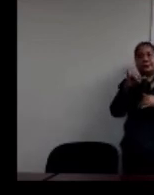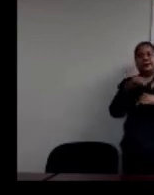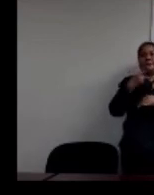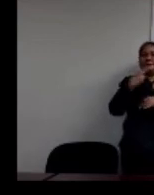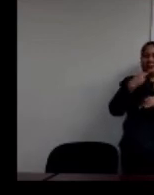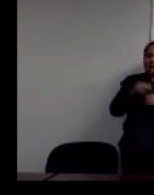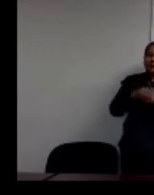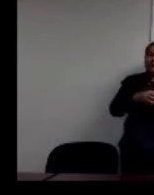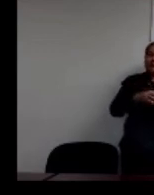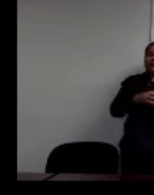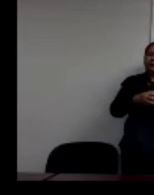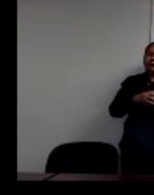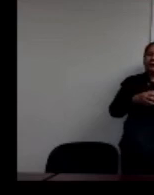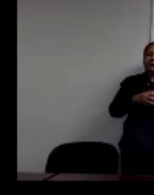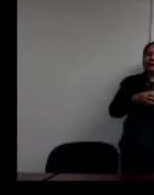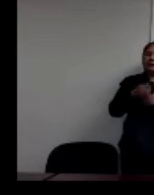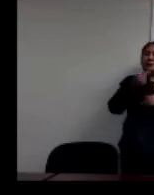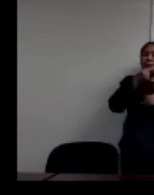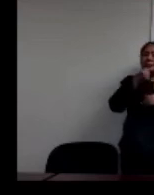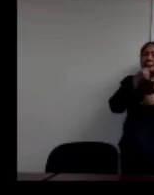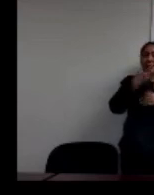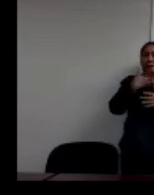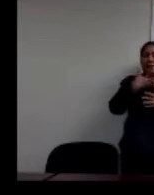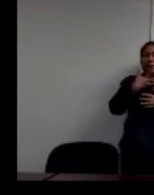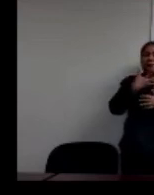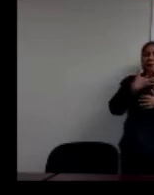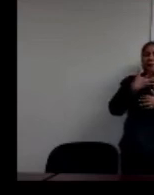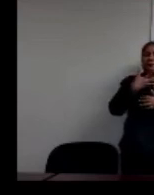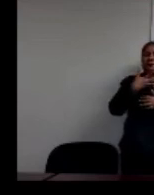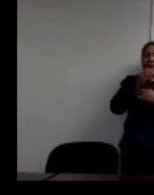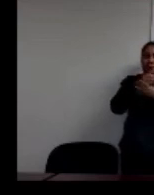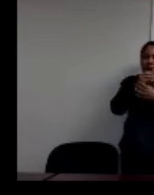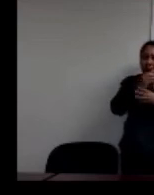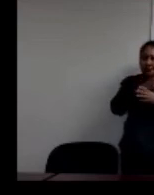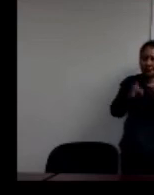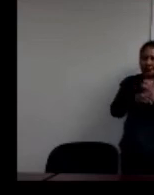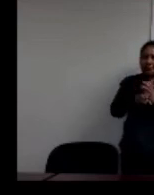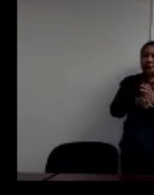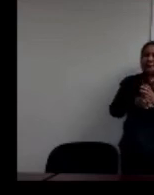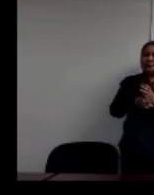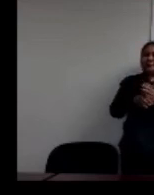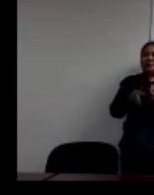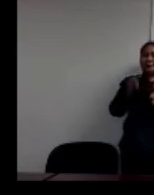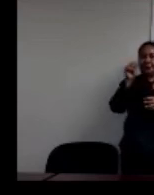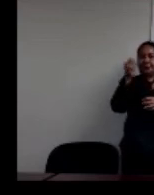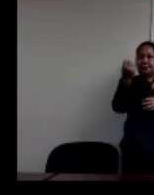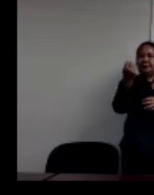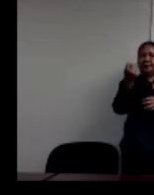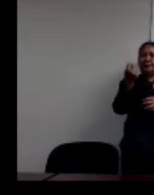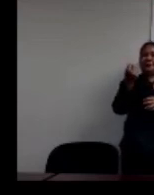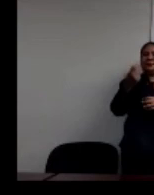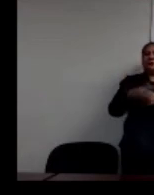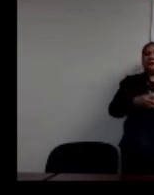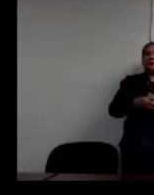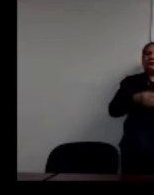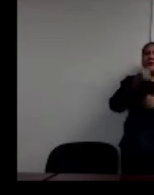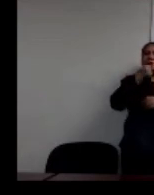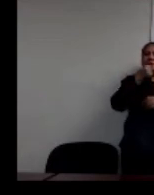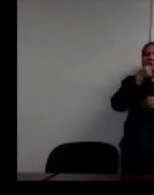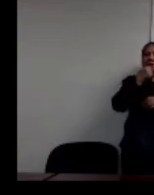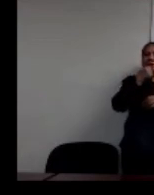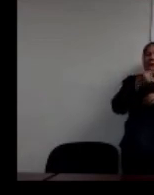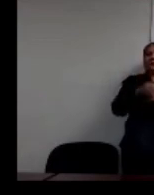que los niños tienen esa capacidad en la cuestión que se aplica ciertas técnicas, llega cierto momento en que ya se condiciona y